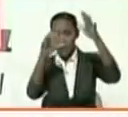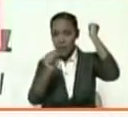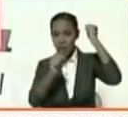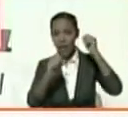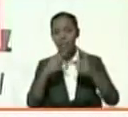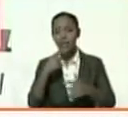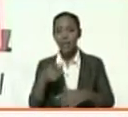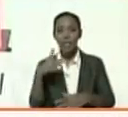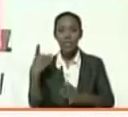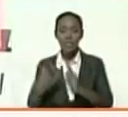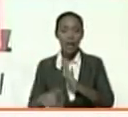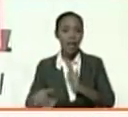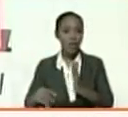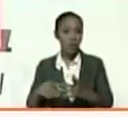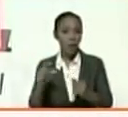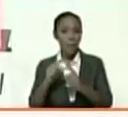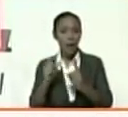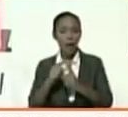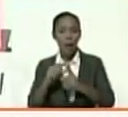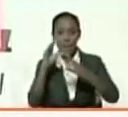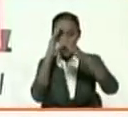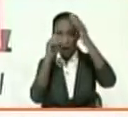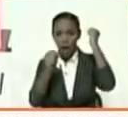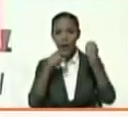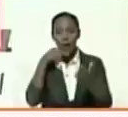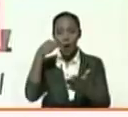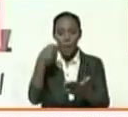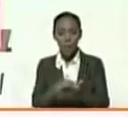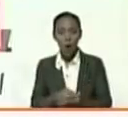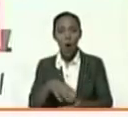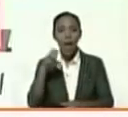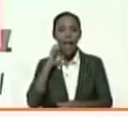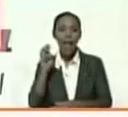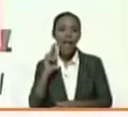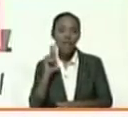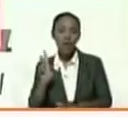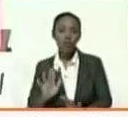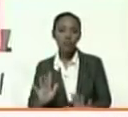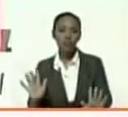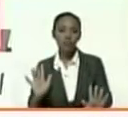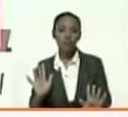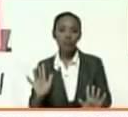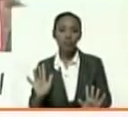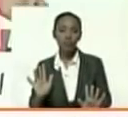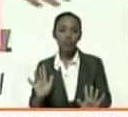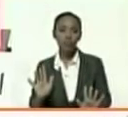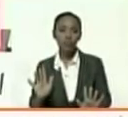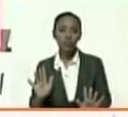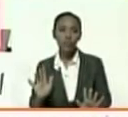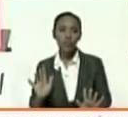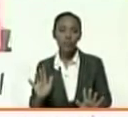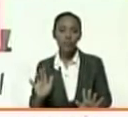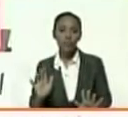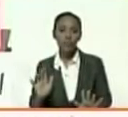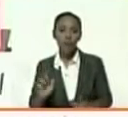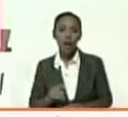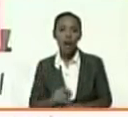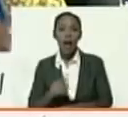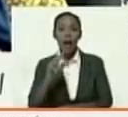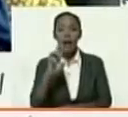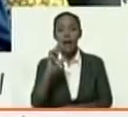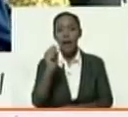de palabra en democracia es el embajador que nombró Evo Morales. Ahora, Rafael, ya nosotros hemos pasado por